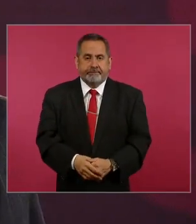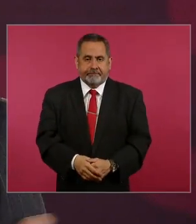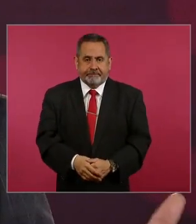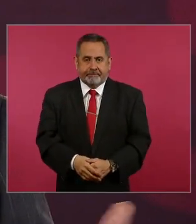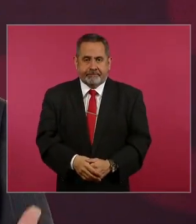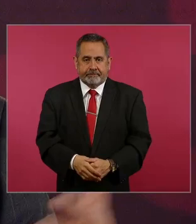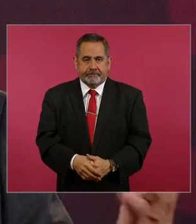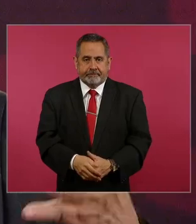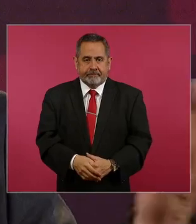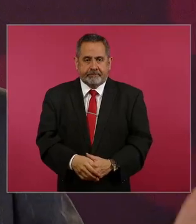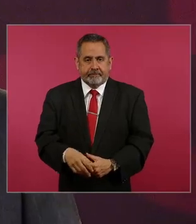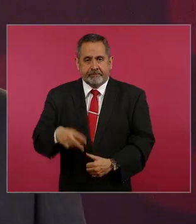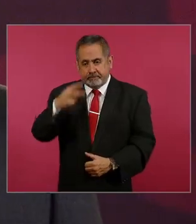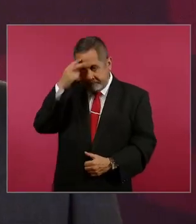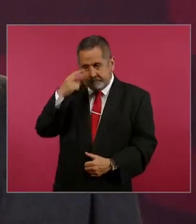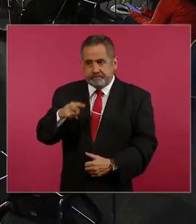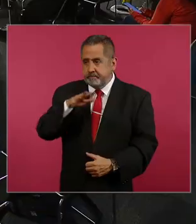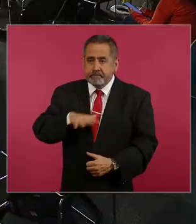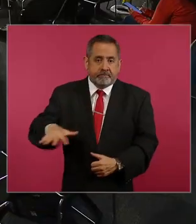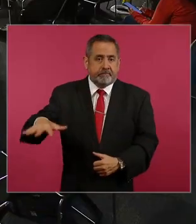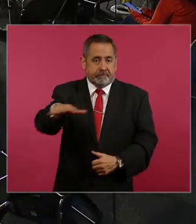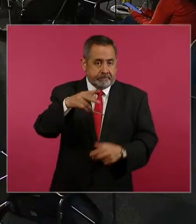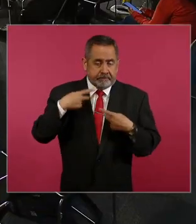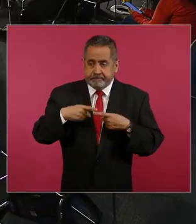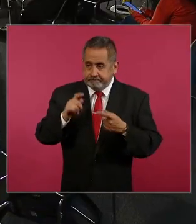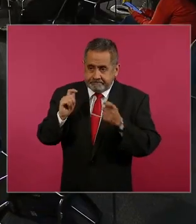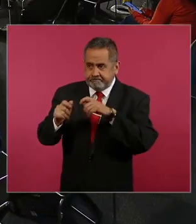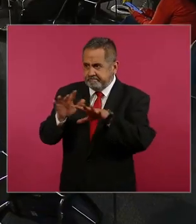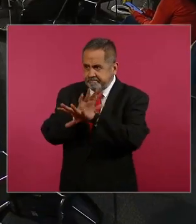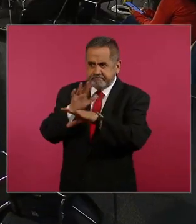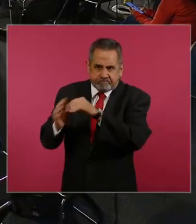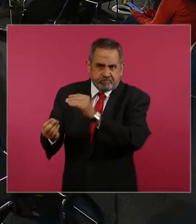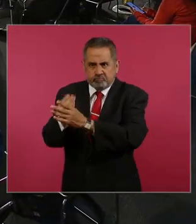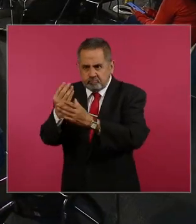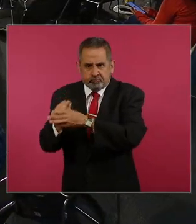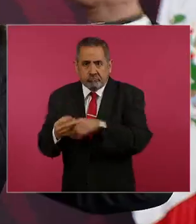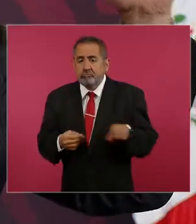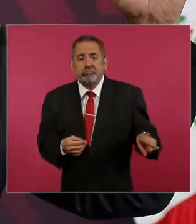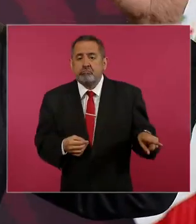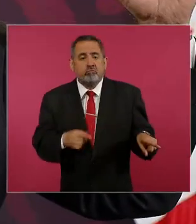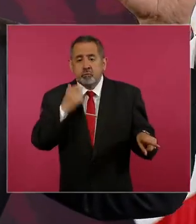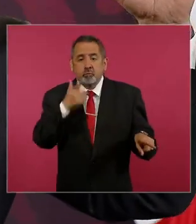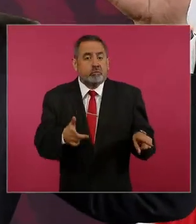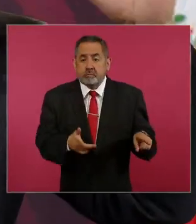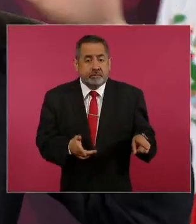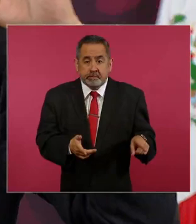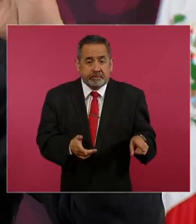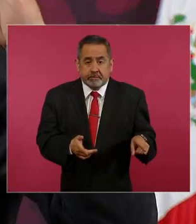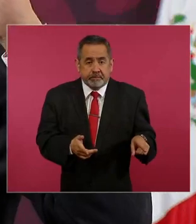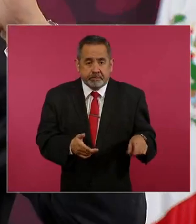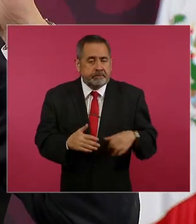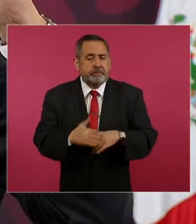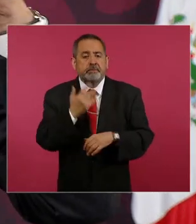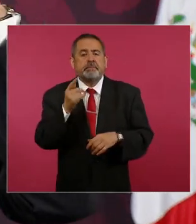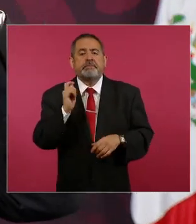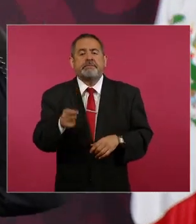México y en su pueblo, porque ellos eran los